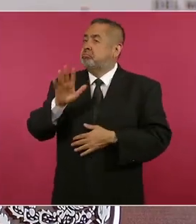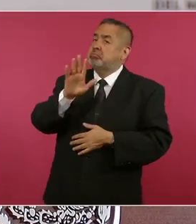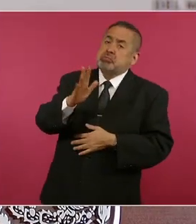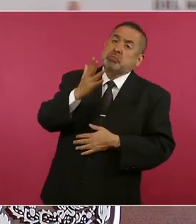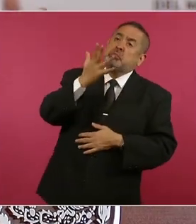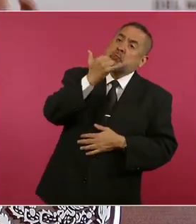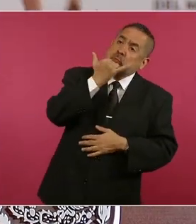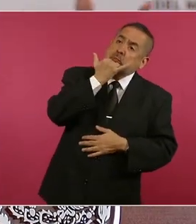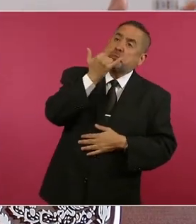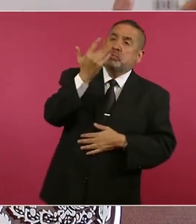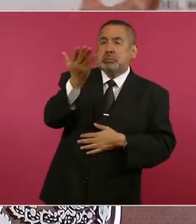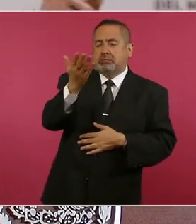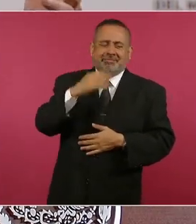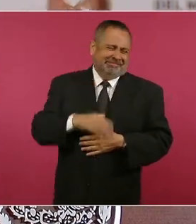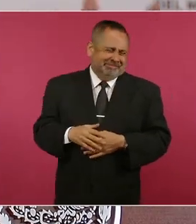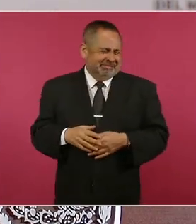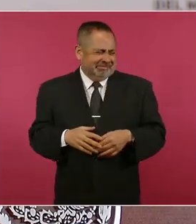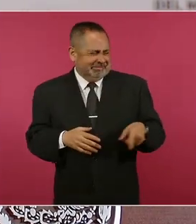para